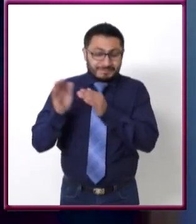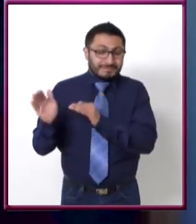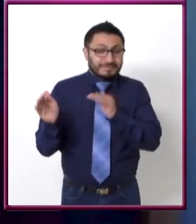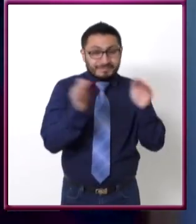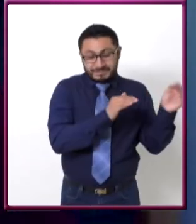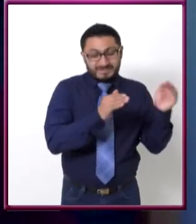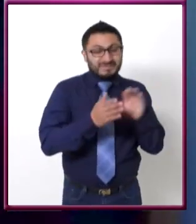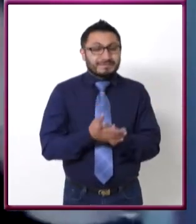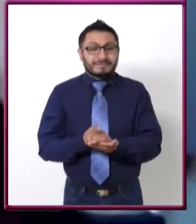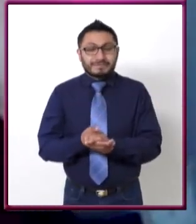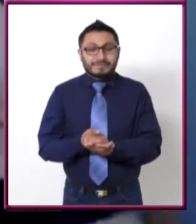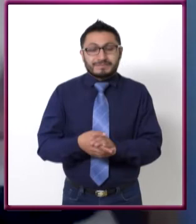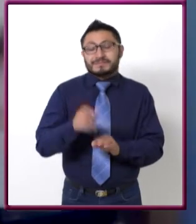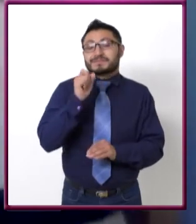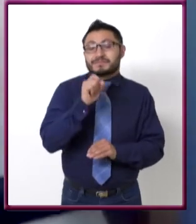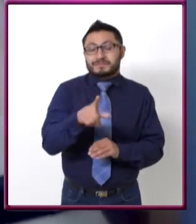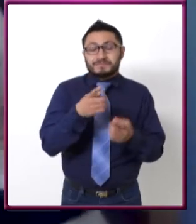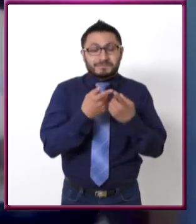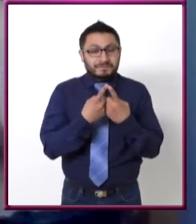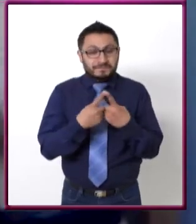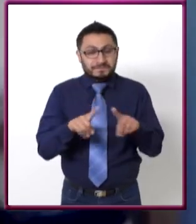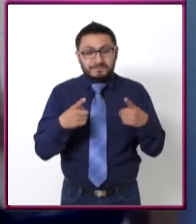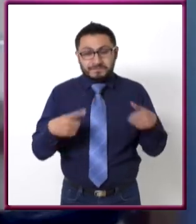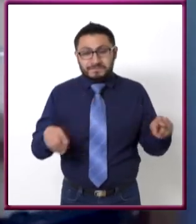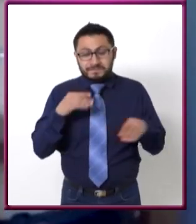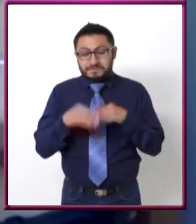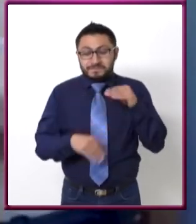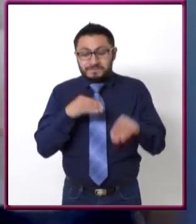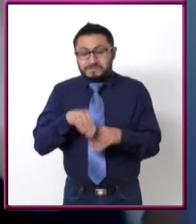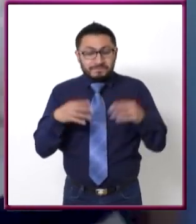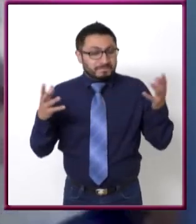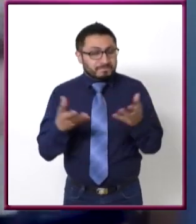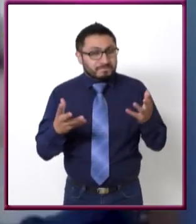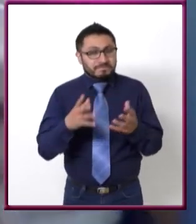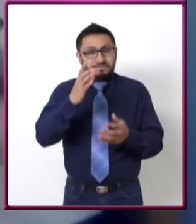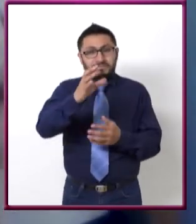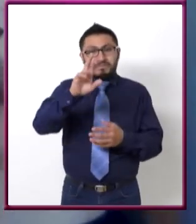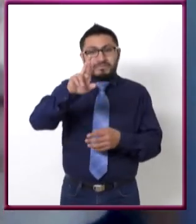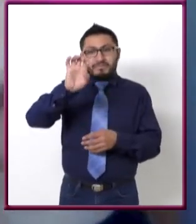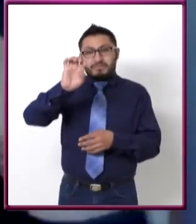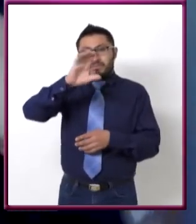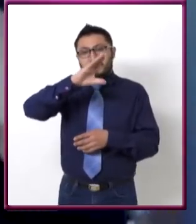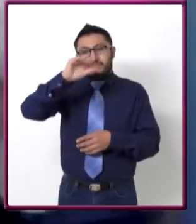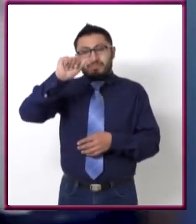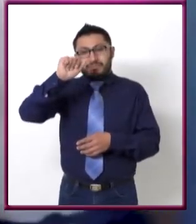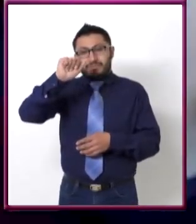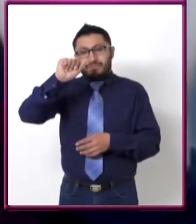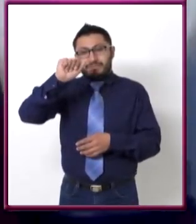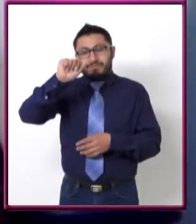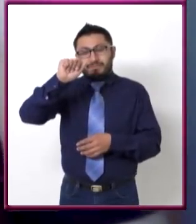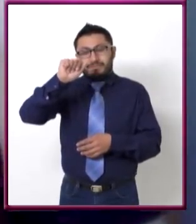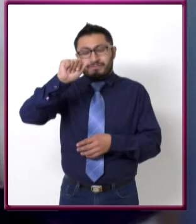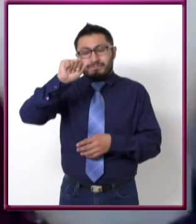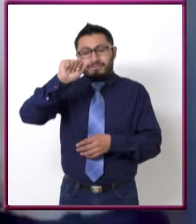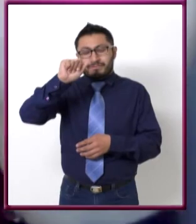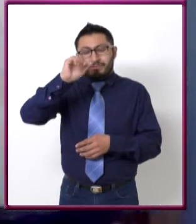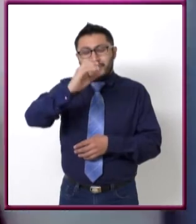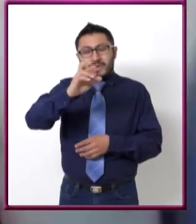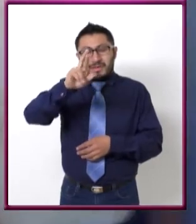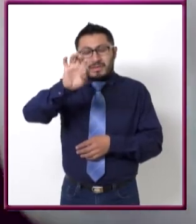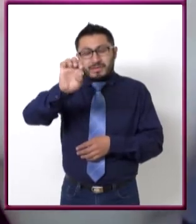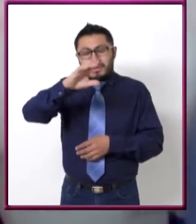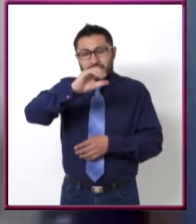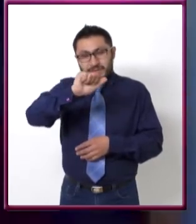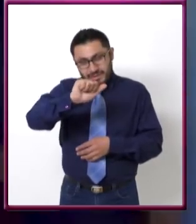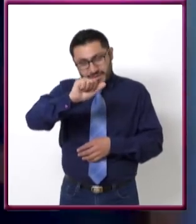Por otro lado, en el propio proceso de creación hay todo un proceso emocional.